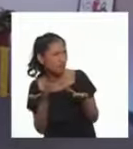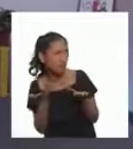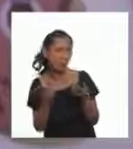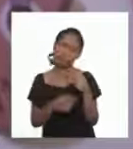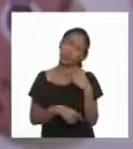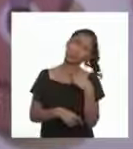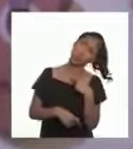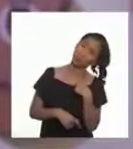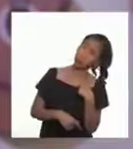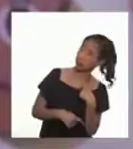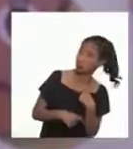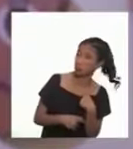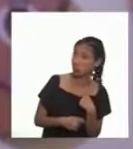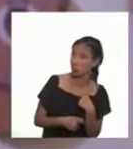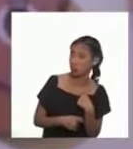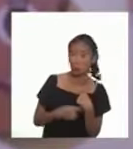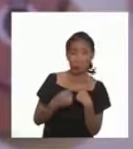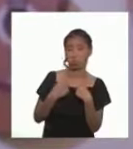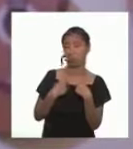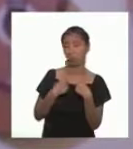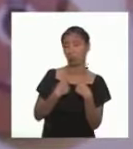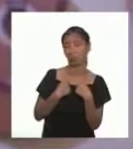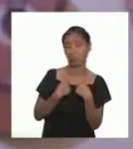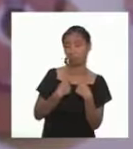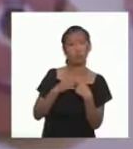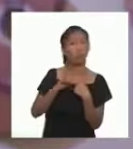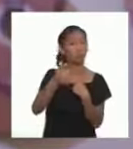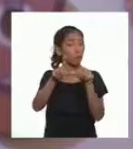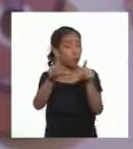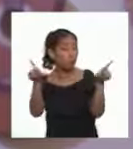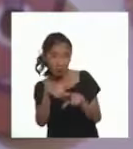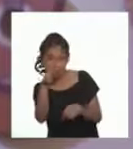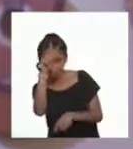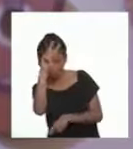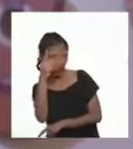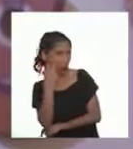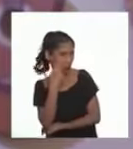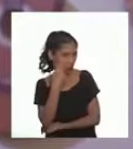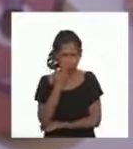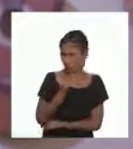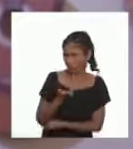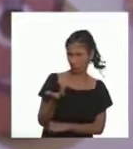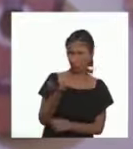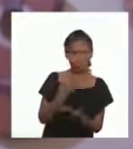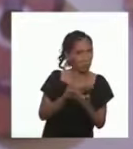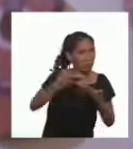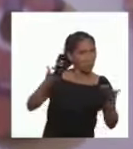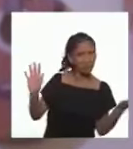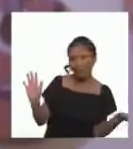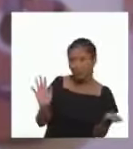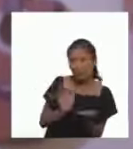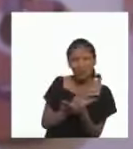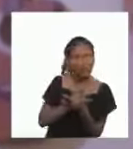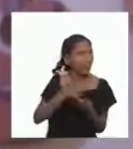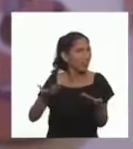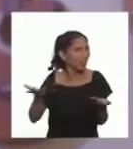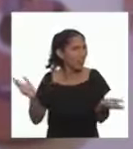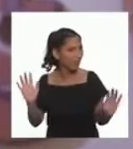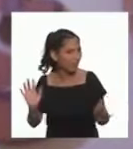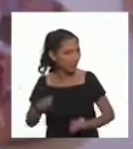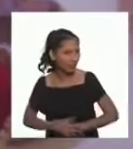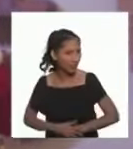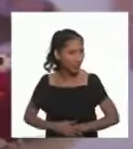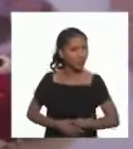Es que yo no conozco otros lugares del Perú. Y menos tengo un objeto de esos lugares.